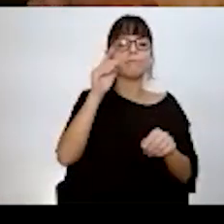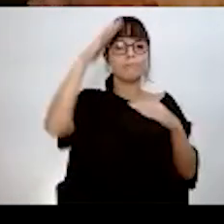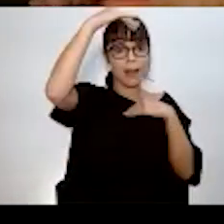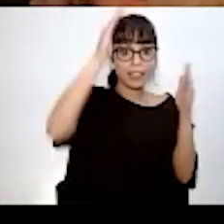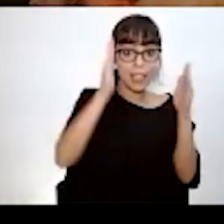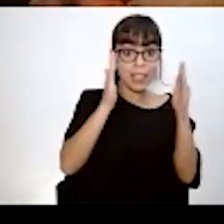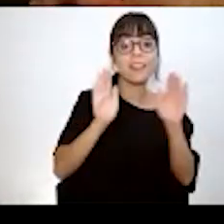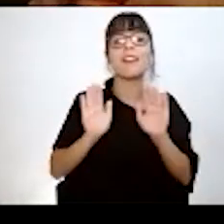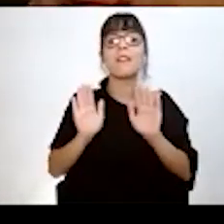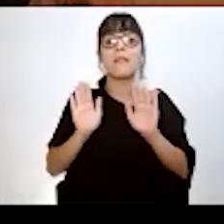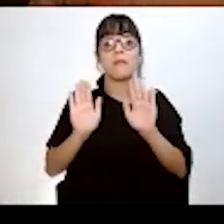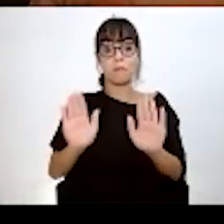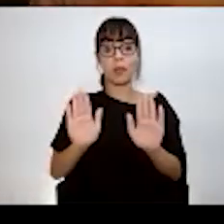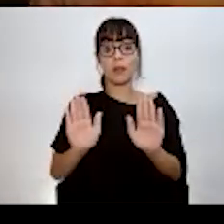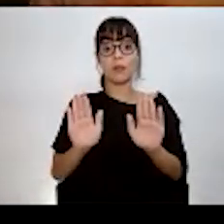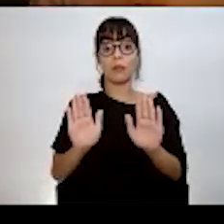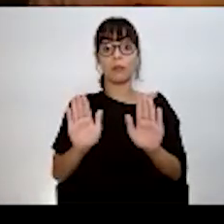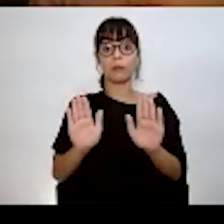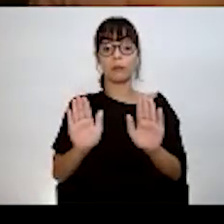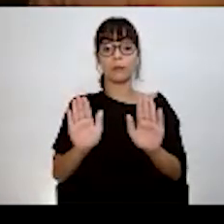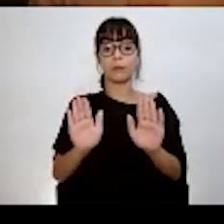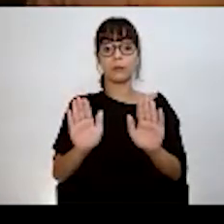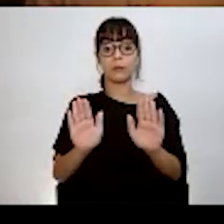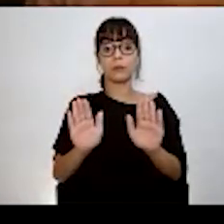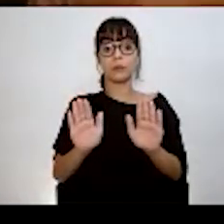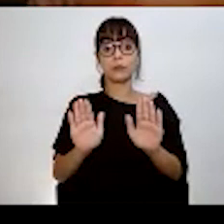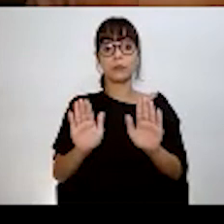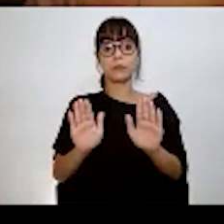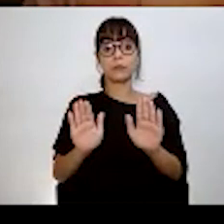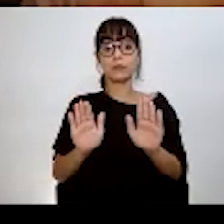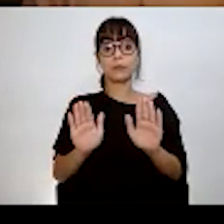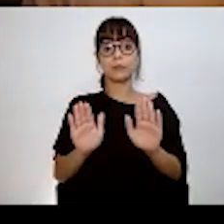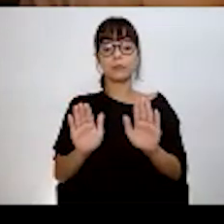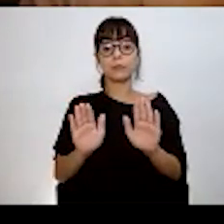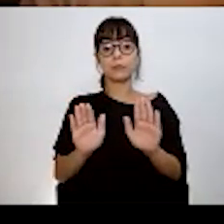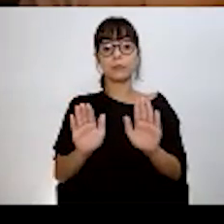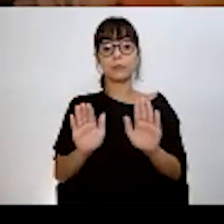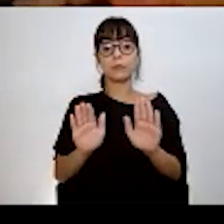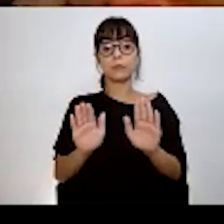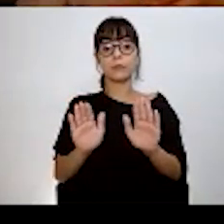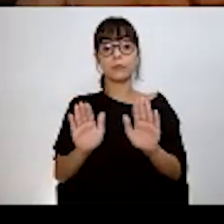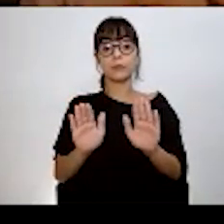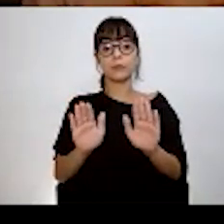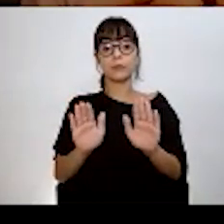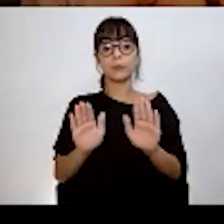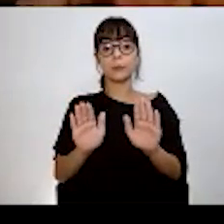raciológicos, al estar asociados a procesos marcados por